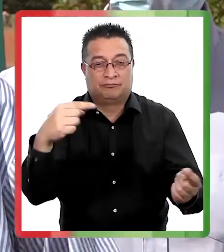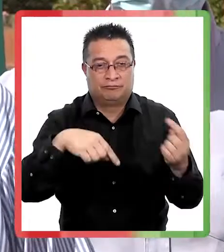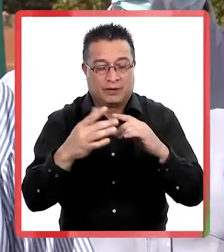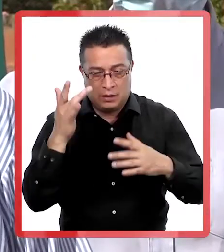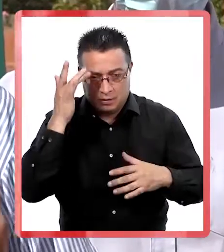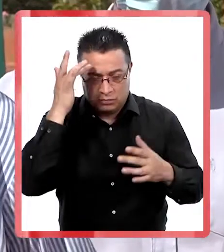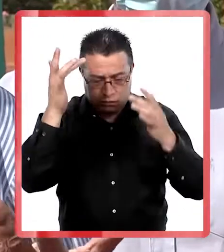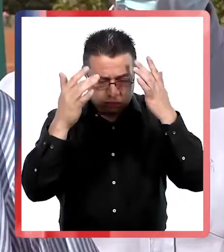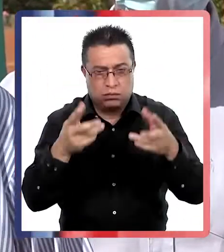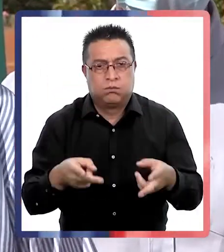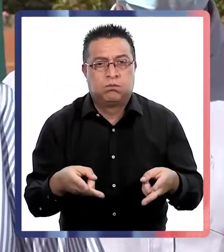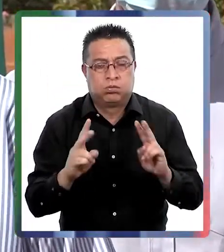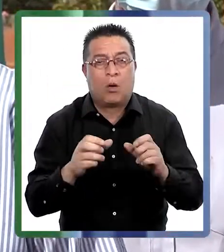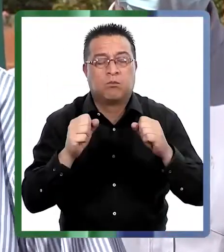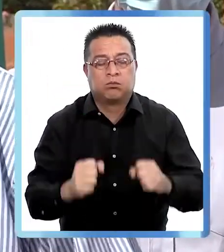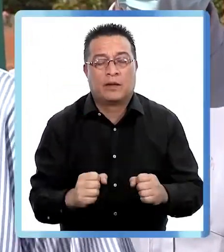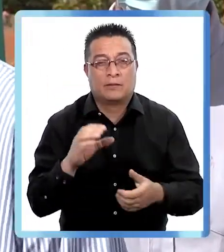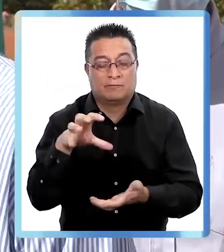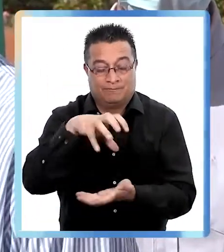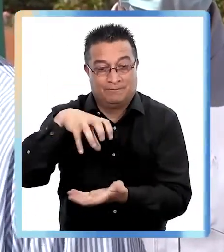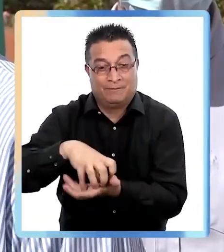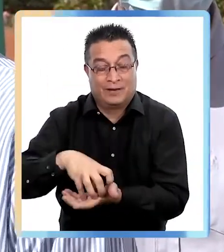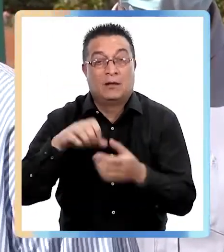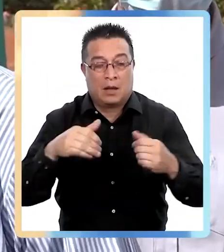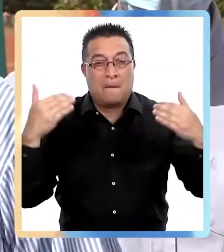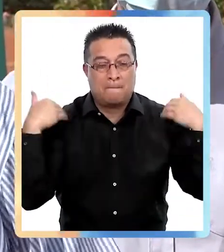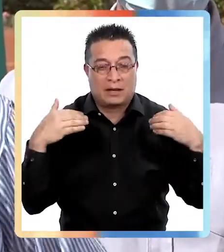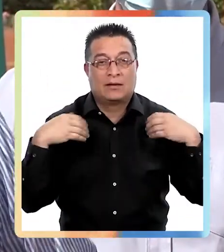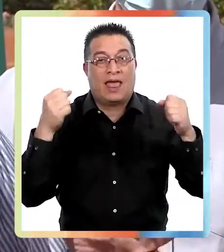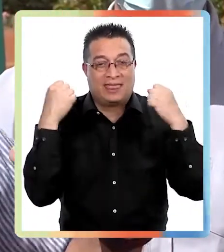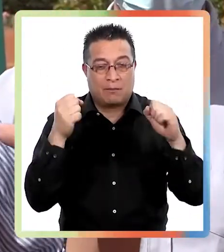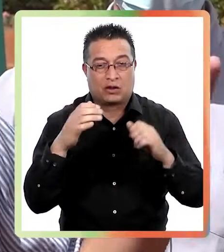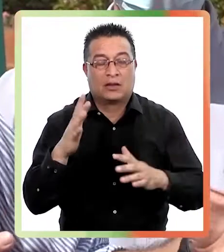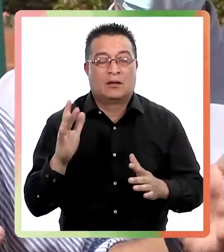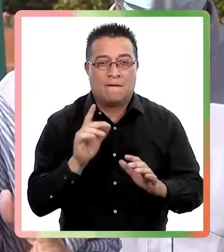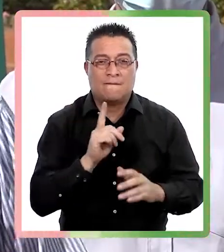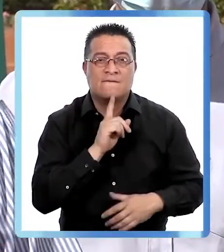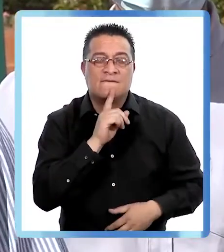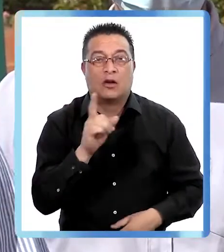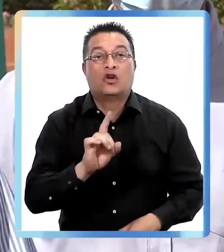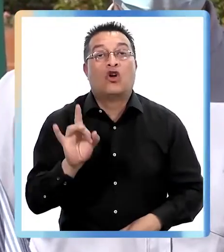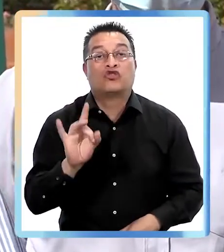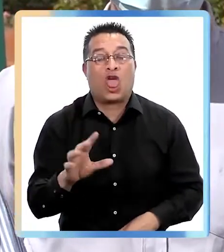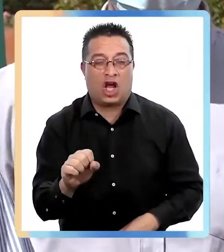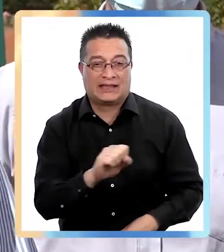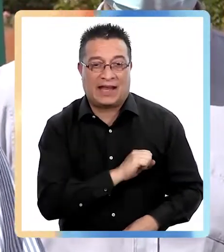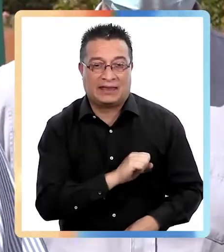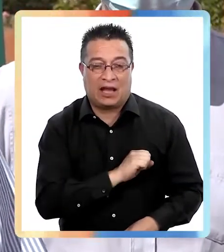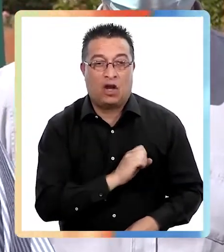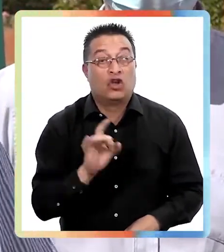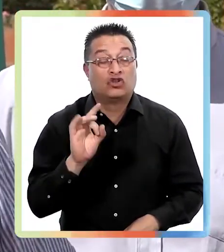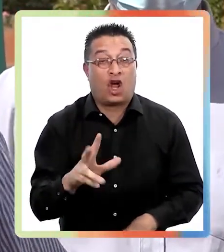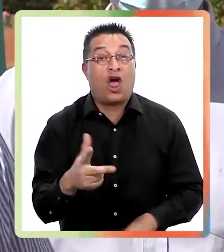plaza de práctica de deporte de élite. No es solo Santiago, no es solo Viña del Mar los lugares donde se puede practicar deporte de